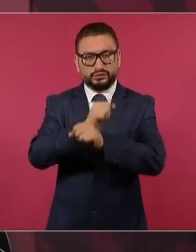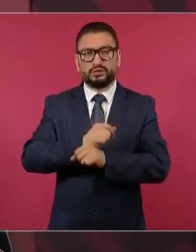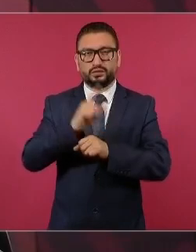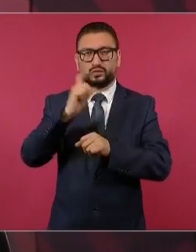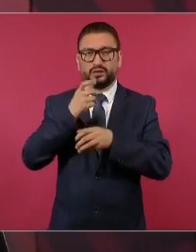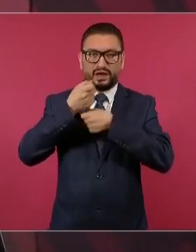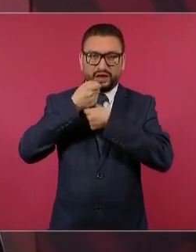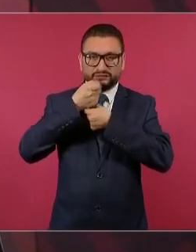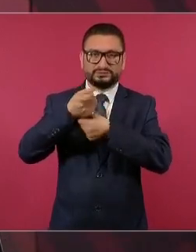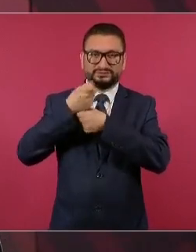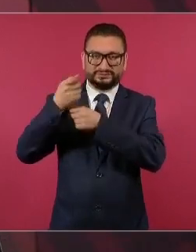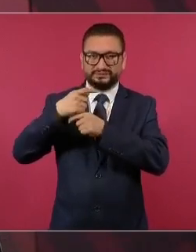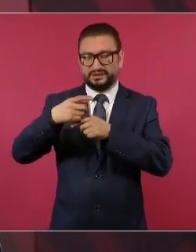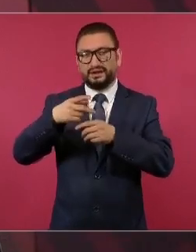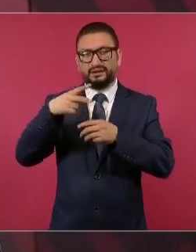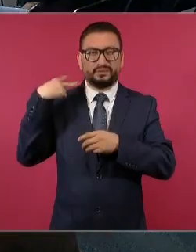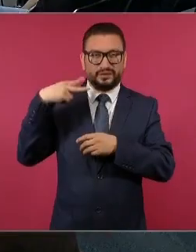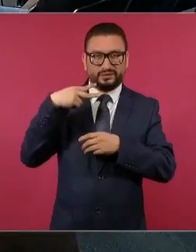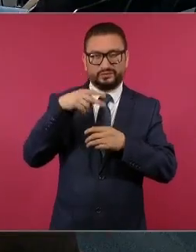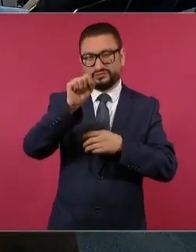cañeras del sur de Veracruz.